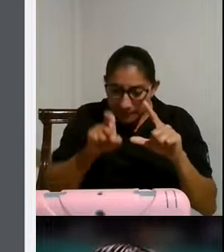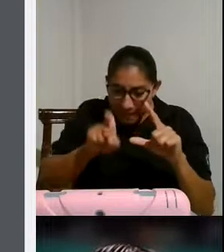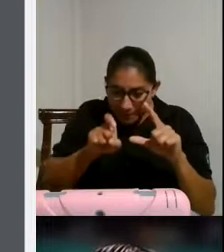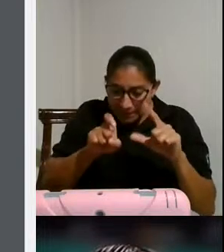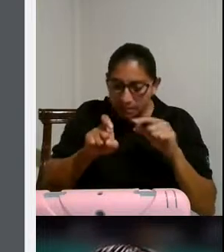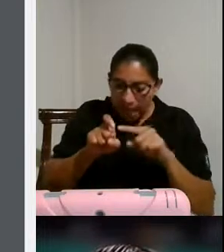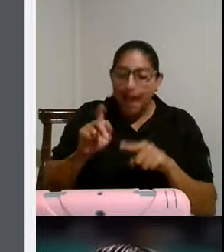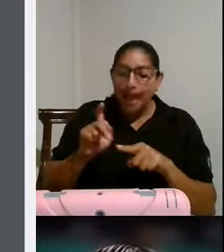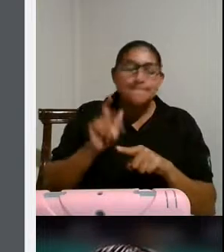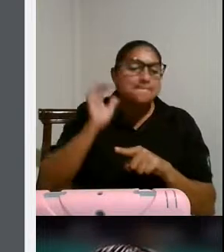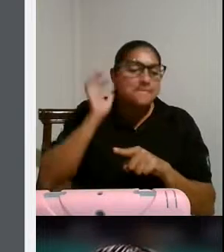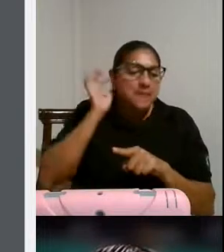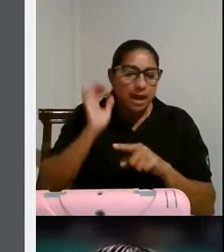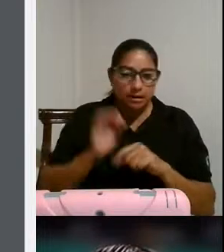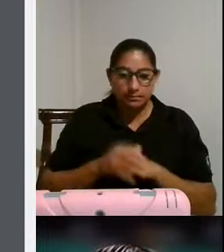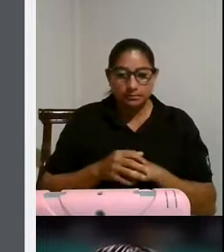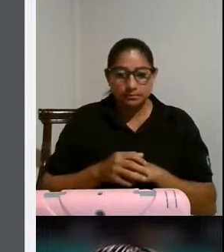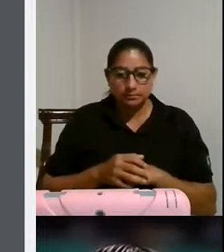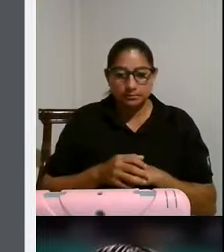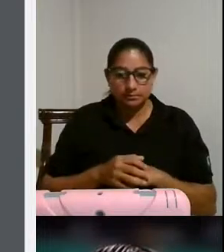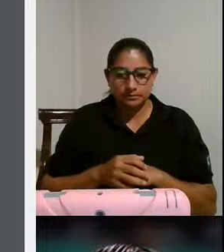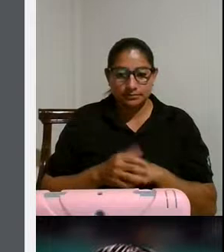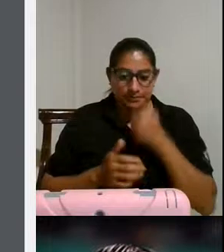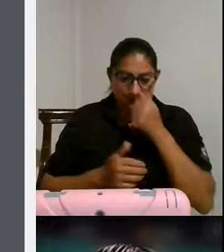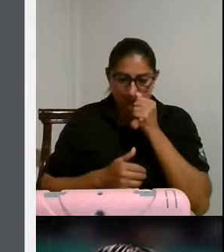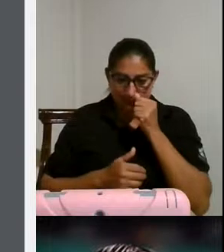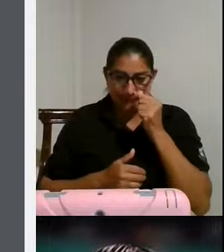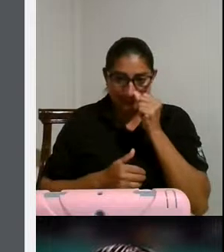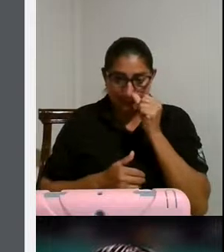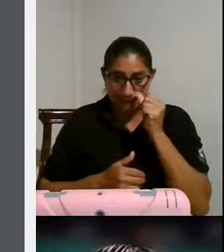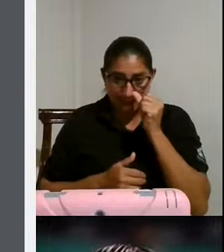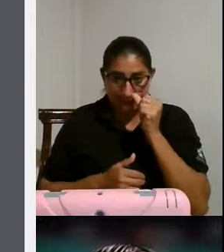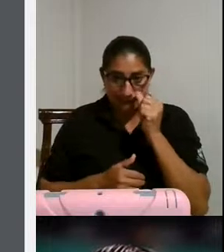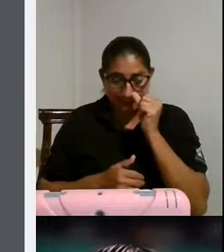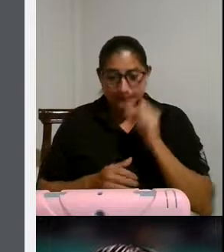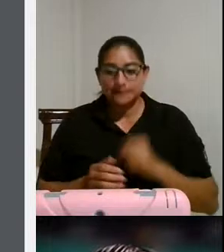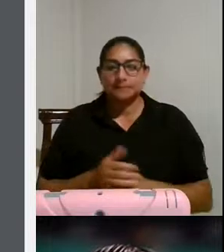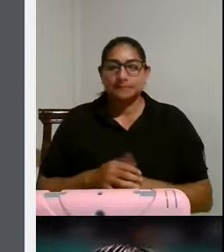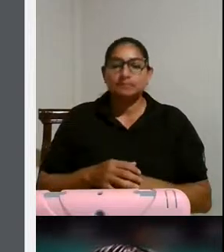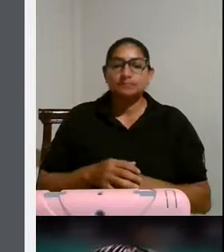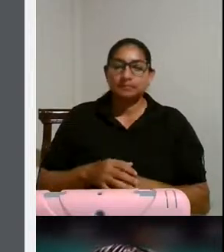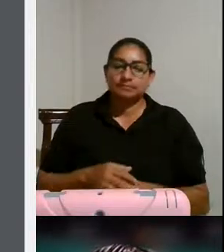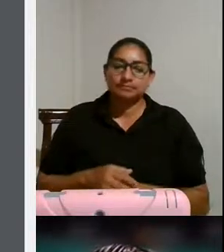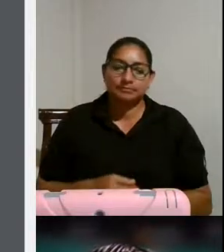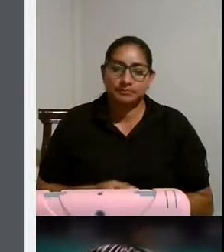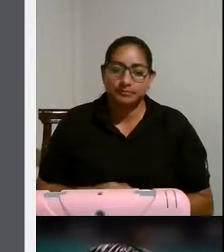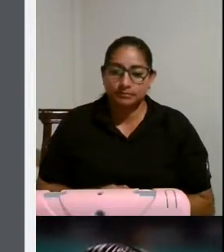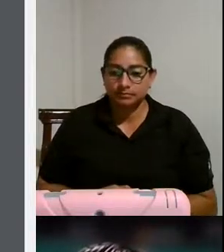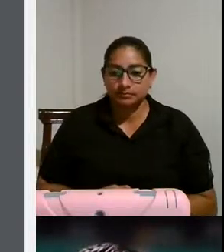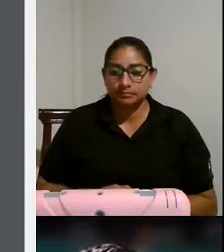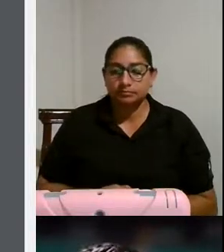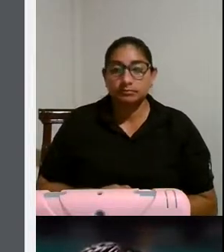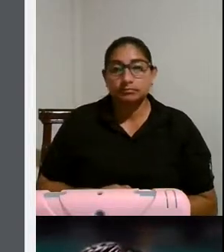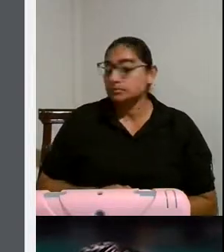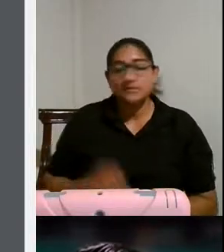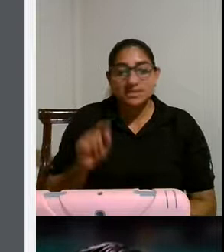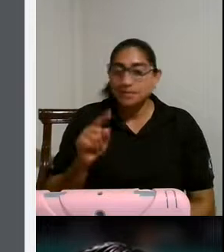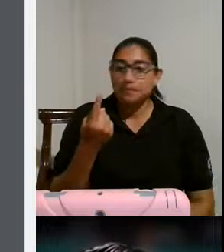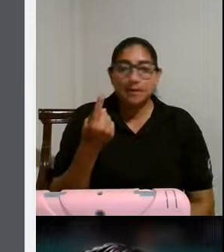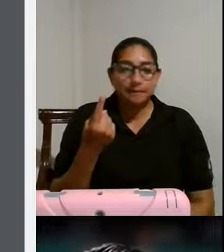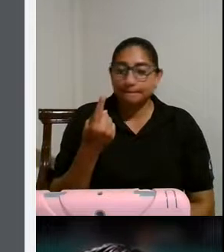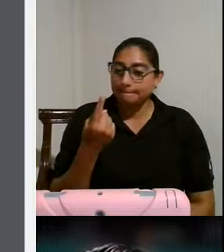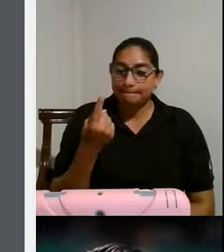Que no quiero Todo- retroceder mucho, pero justo quedé en ese tercer paso. Bueno, en el segundo, no sé cómo decirlo. ¿Este de aquí? El que